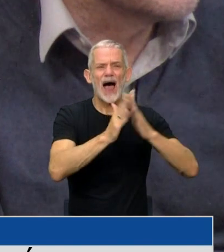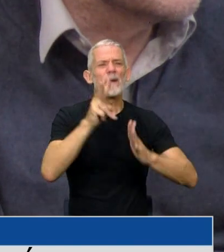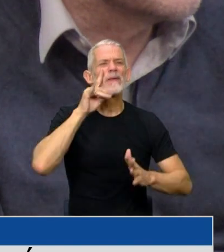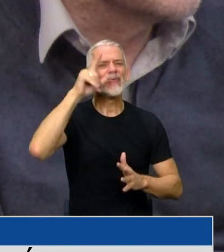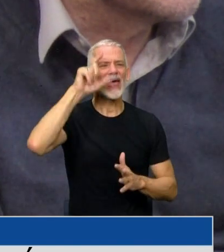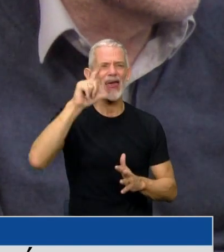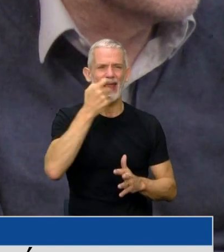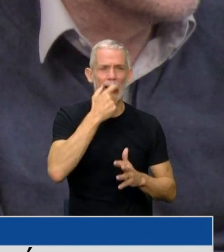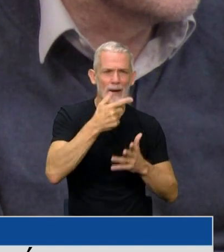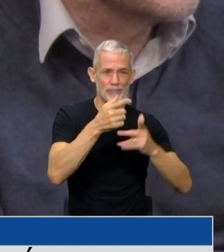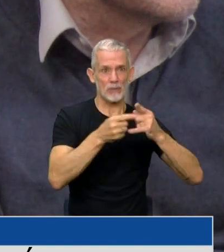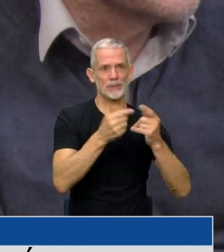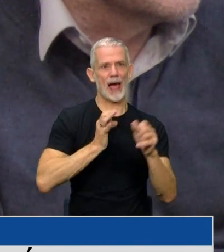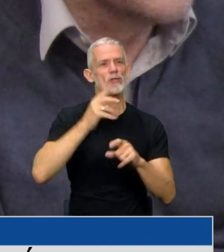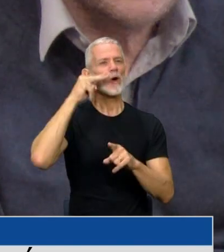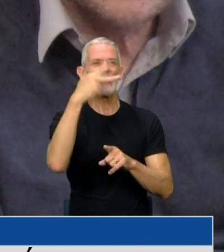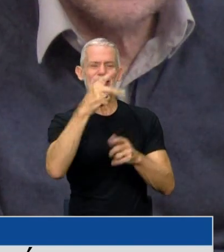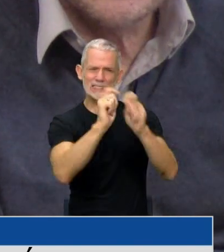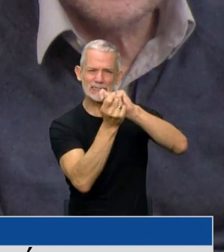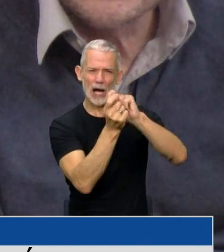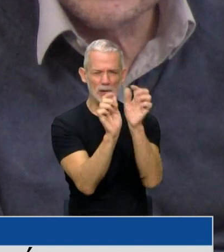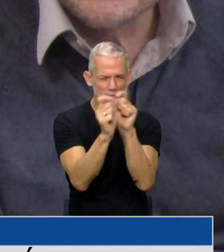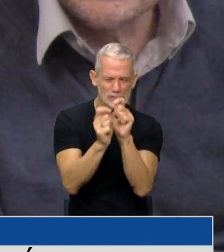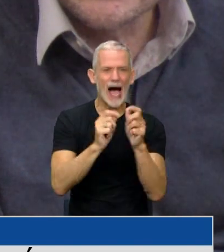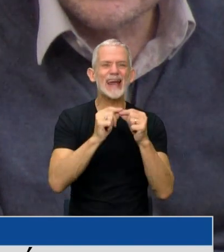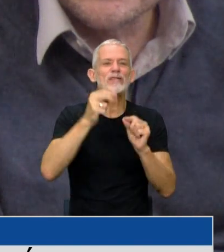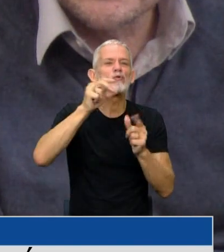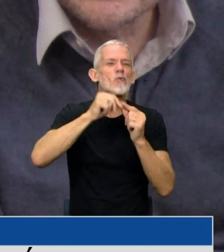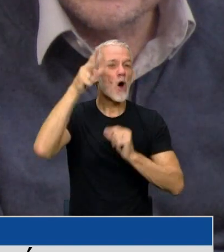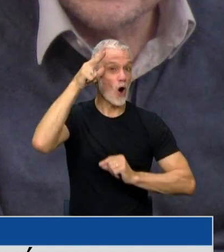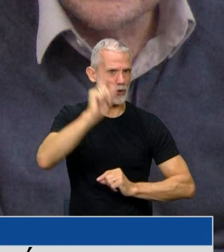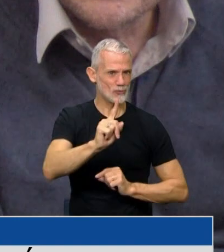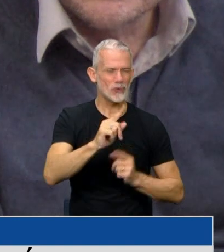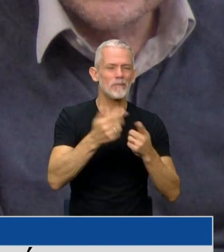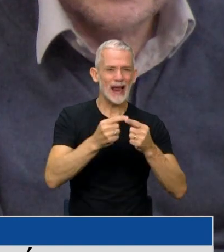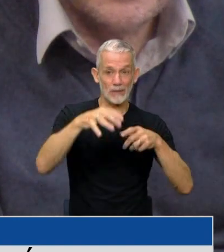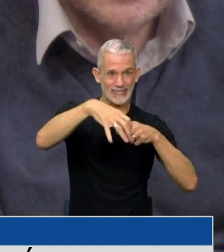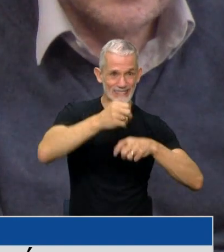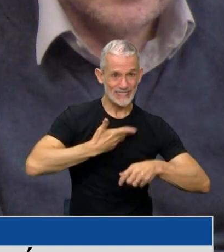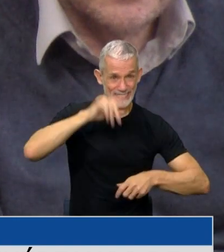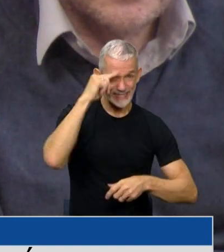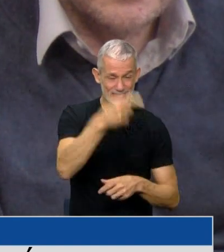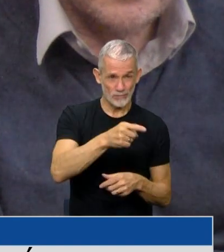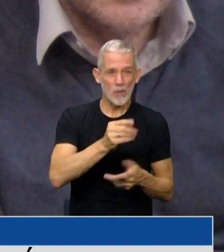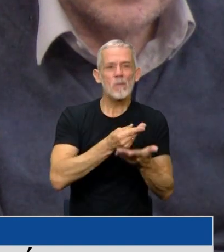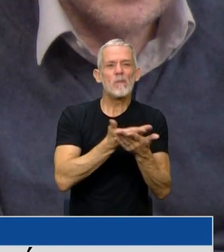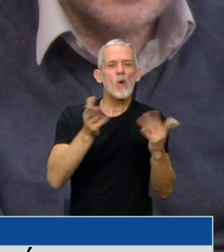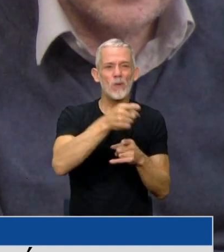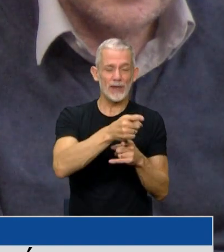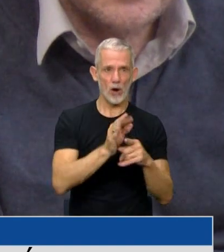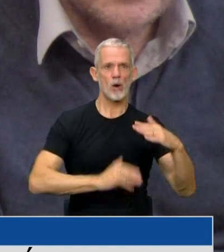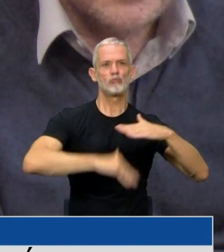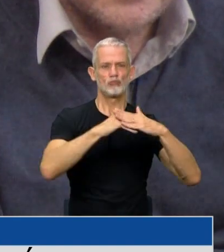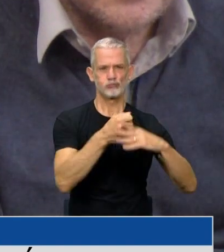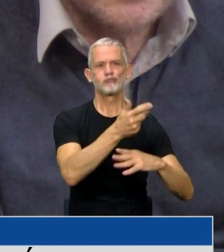Videla, en 2003 se modificó un poquito y se puso a punto el artículo 8 para que el sector público de alguna manera generara el